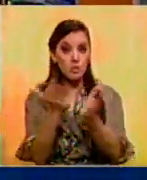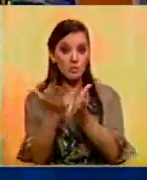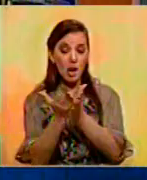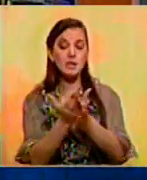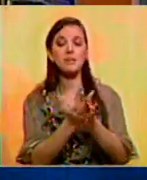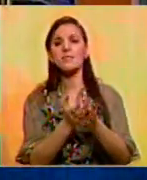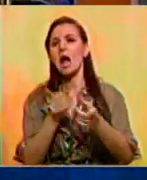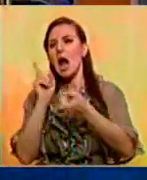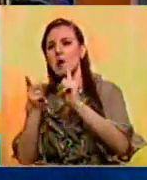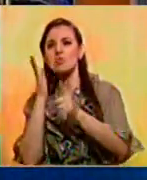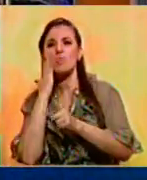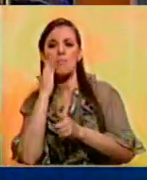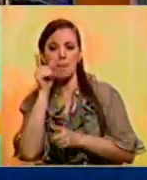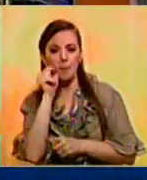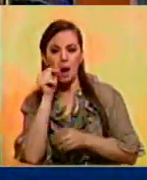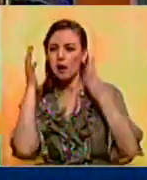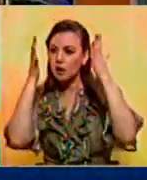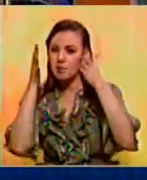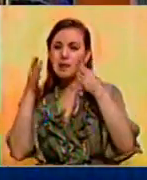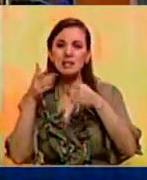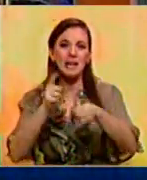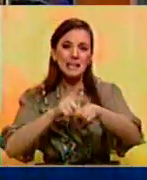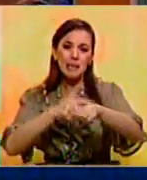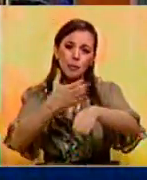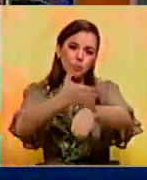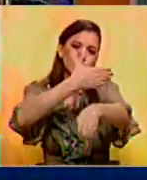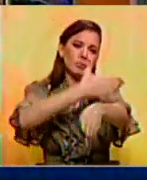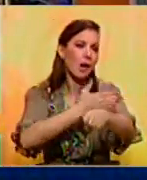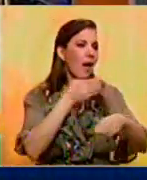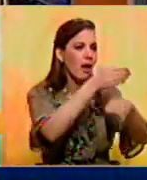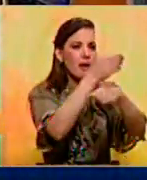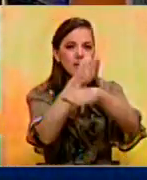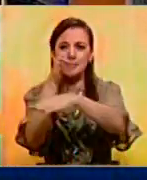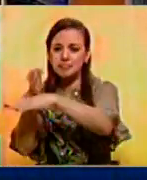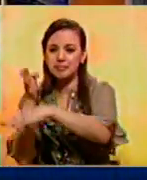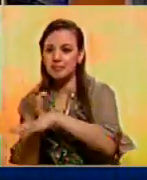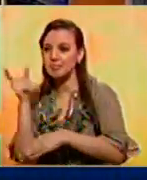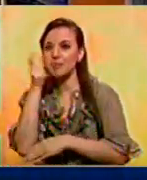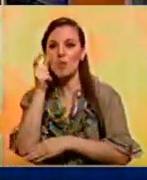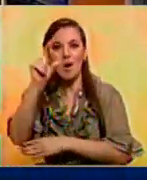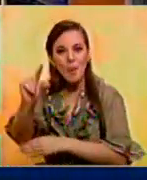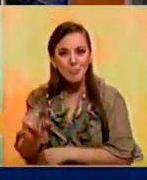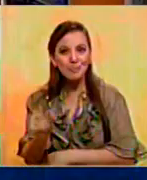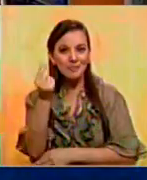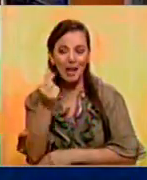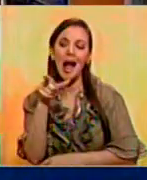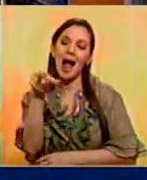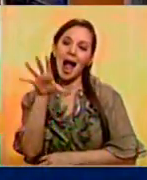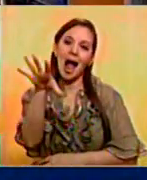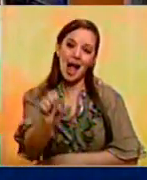Otros recomiendan hacerlo con bastante tiempo de antelación para recorrer varios locales y ferias escolares y de esta